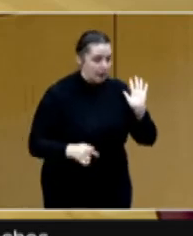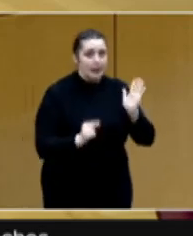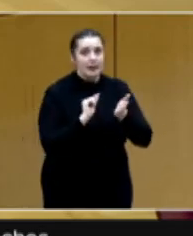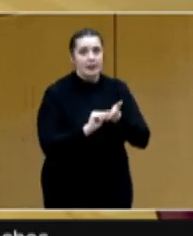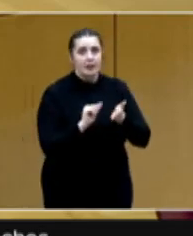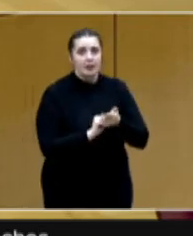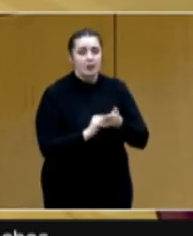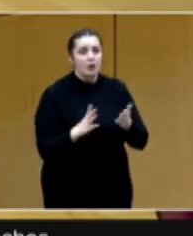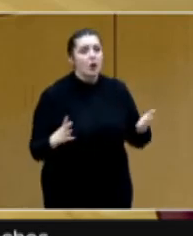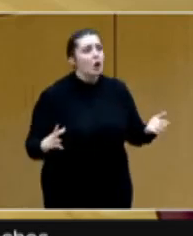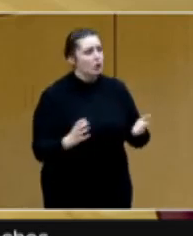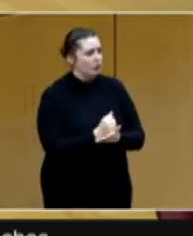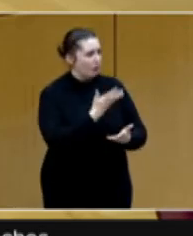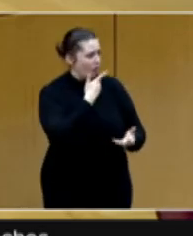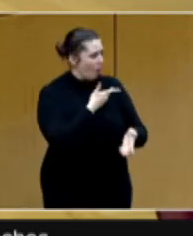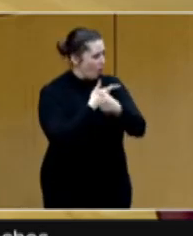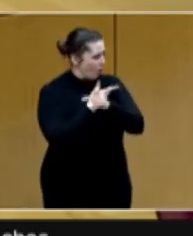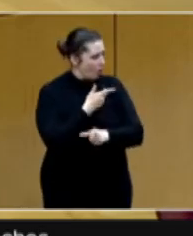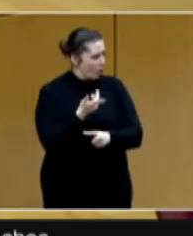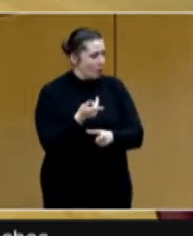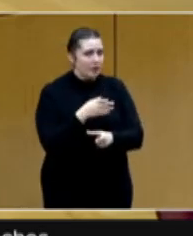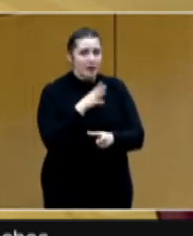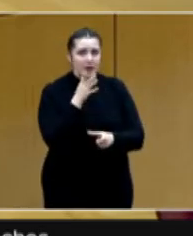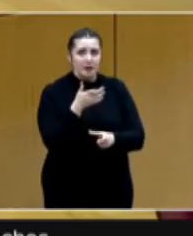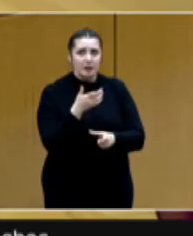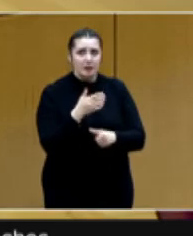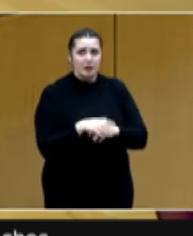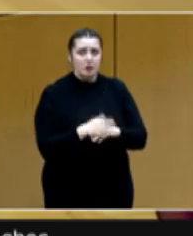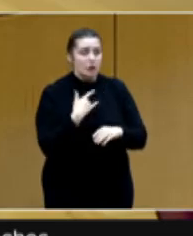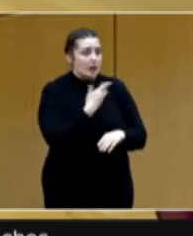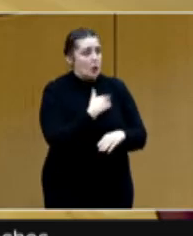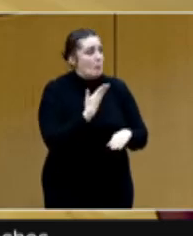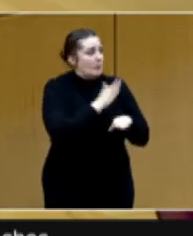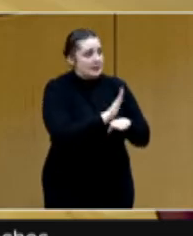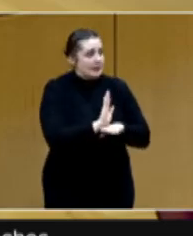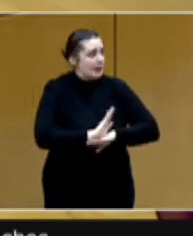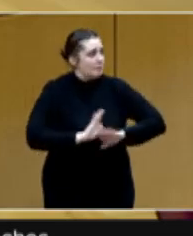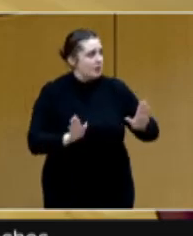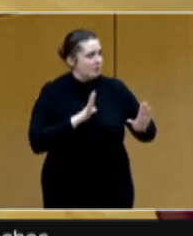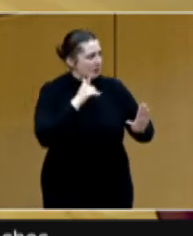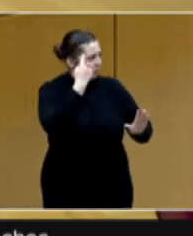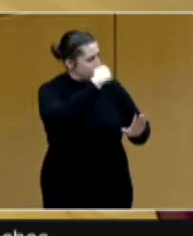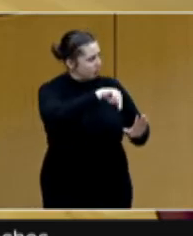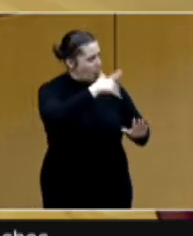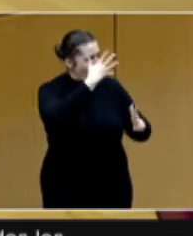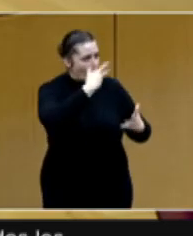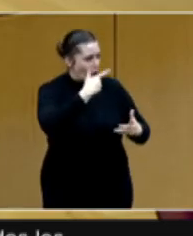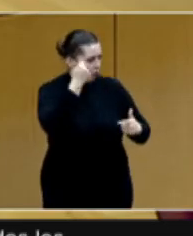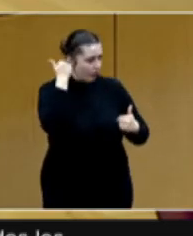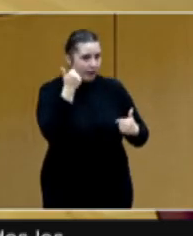todos ustedes los conocen No digo que sean impresentables pero los conocen ustedes todos